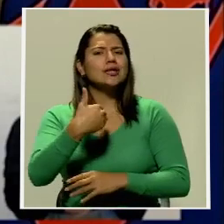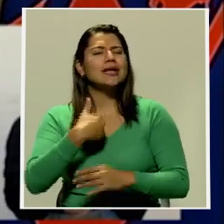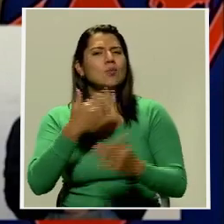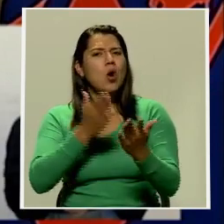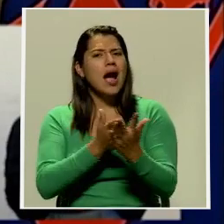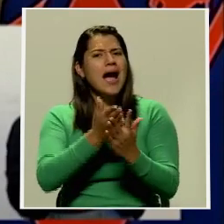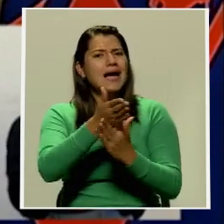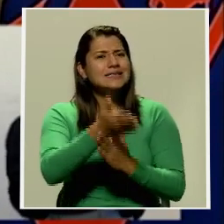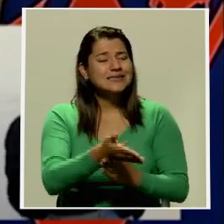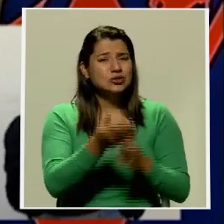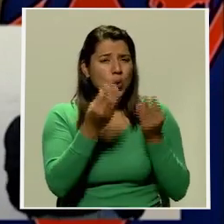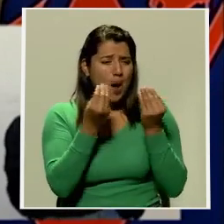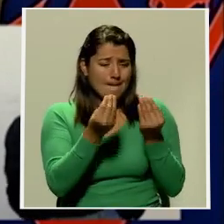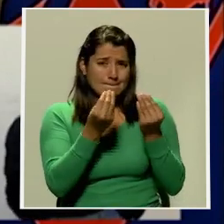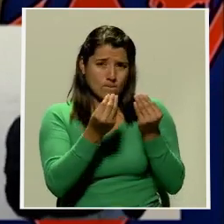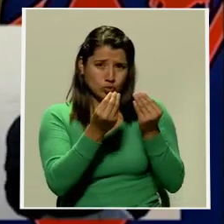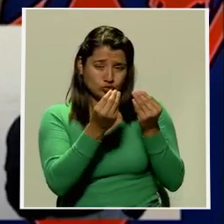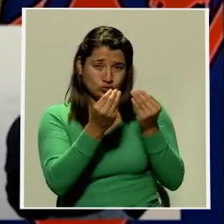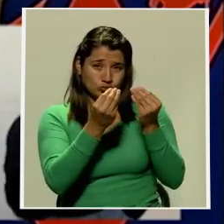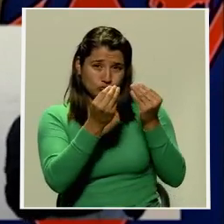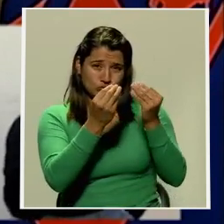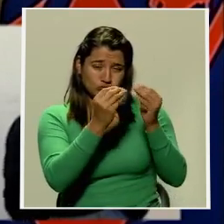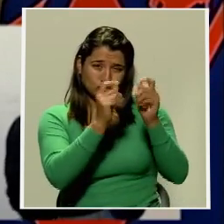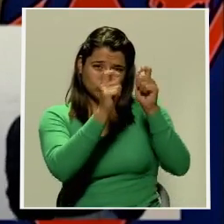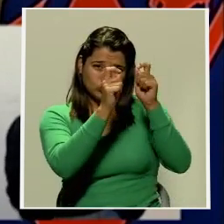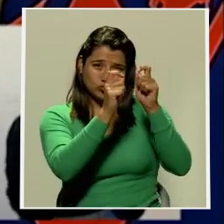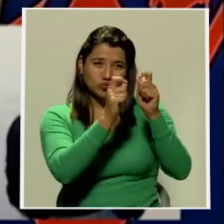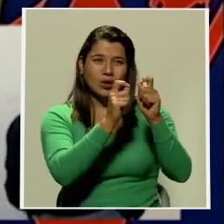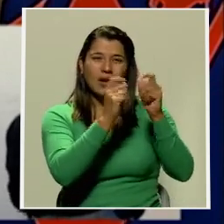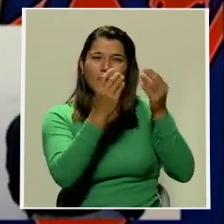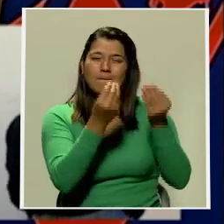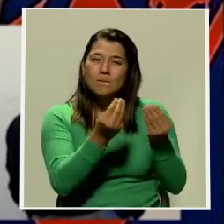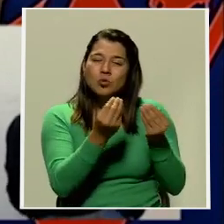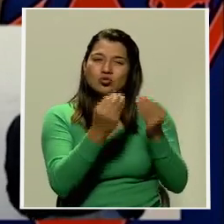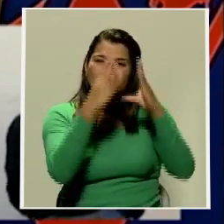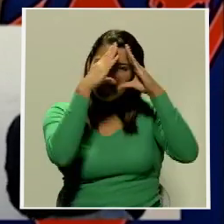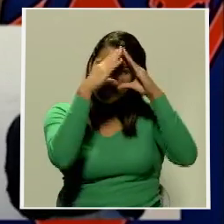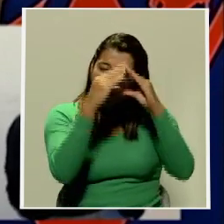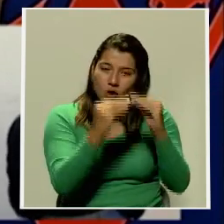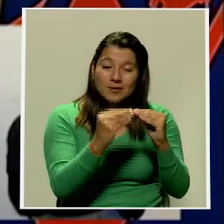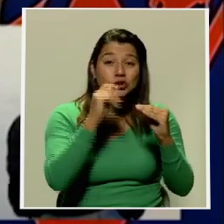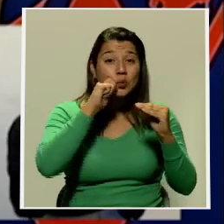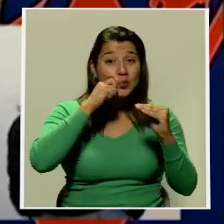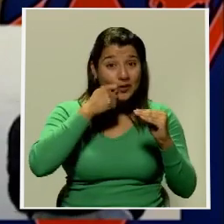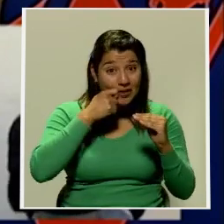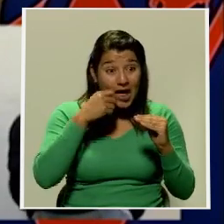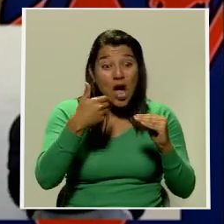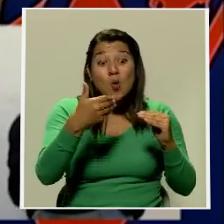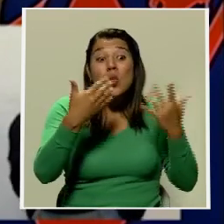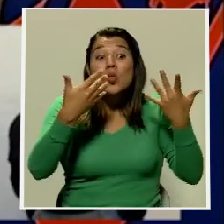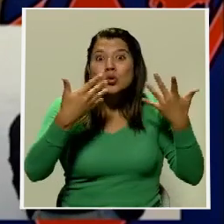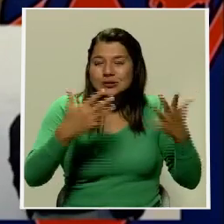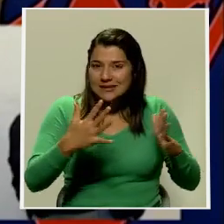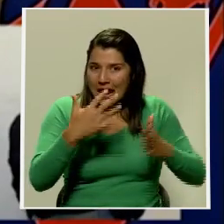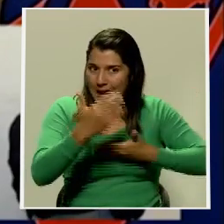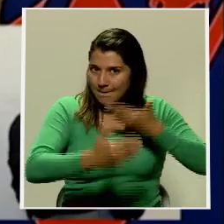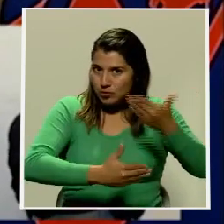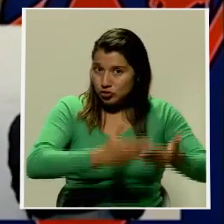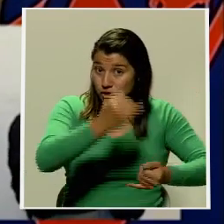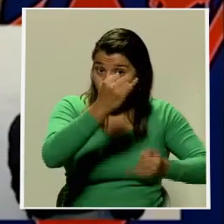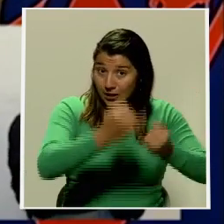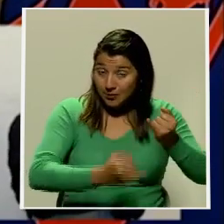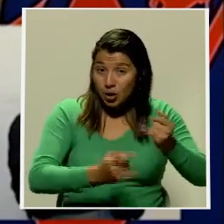de medidas excepcionales, estas medidas excepcionales, una vez que han cumplido su cometido, tienen